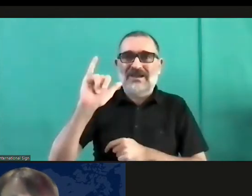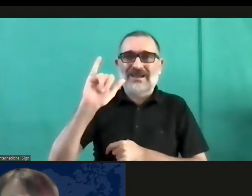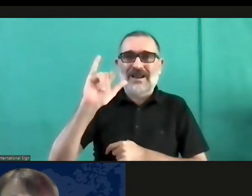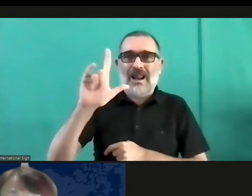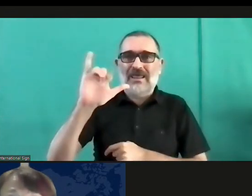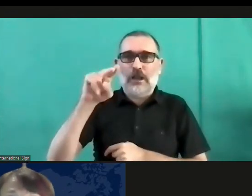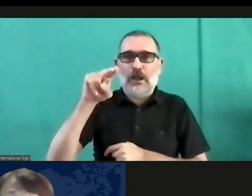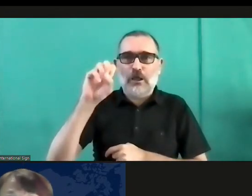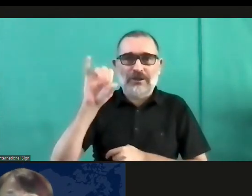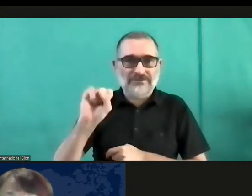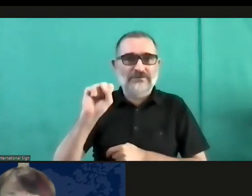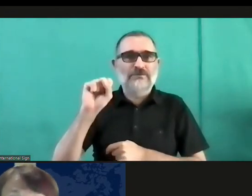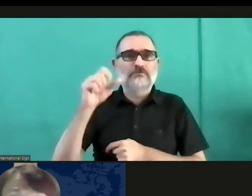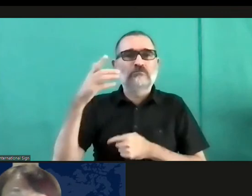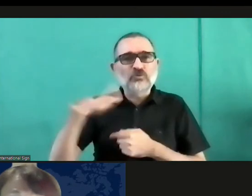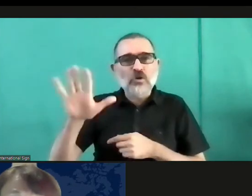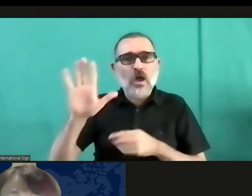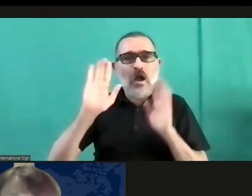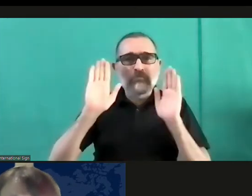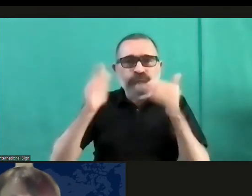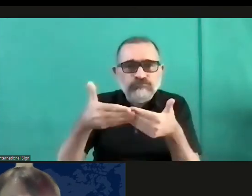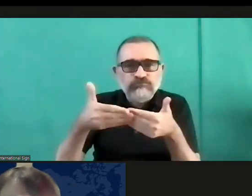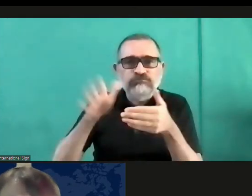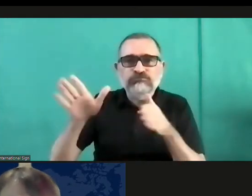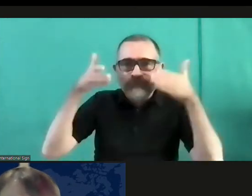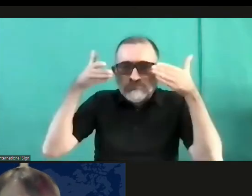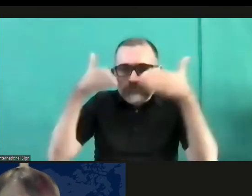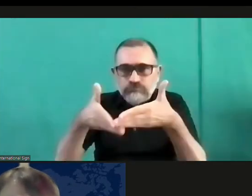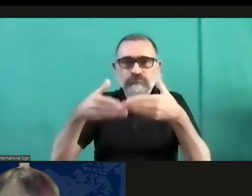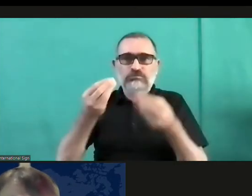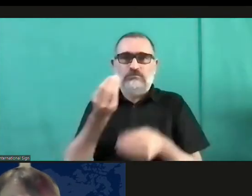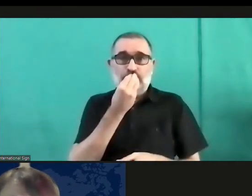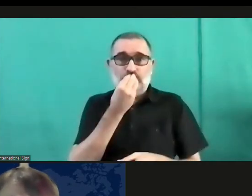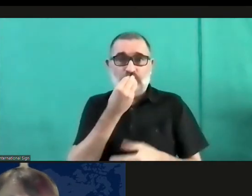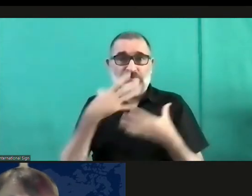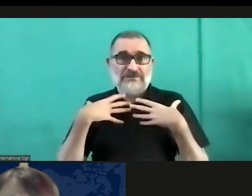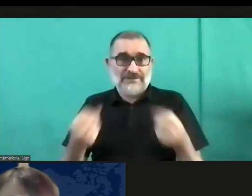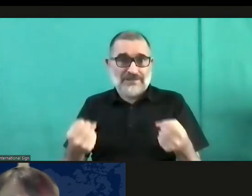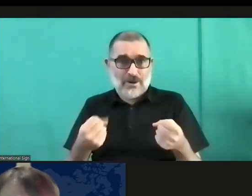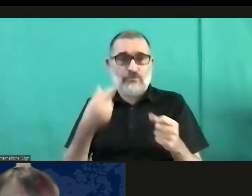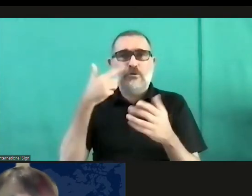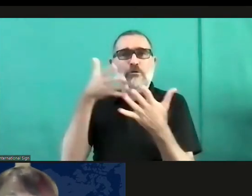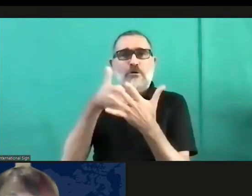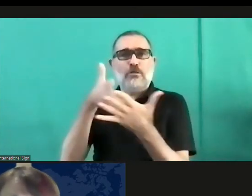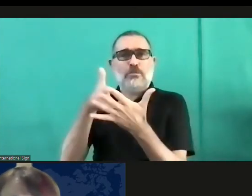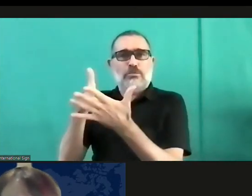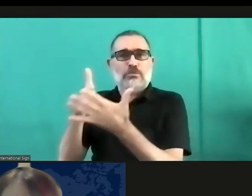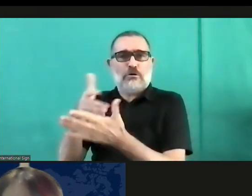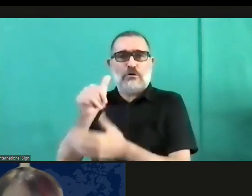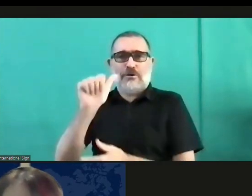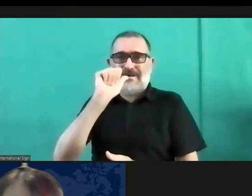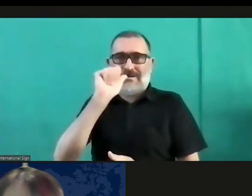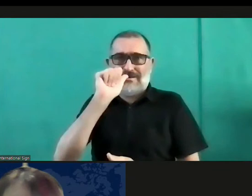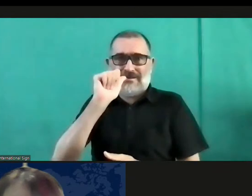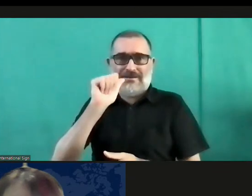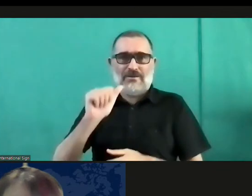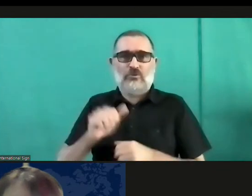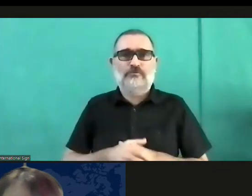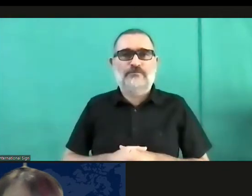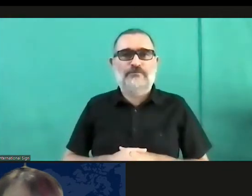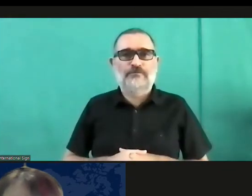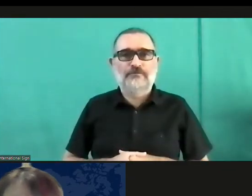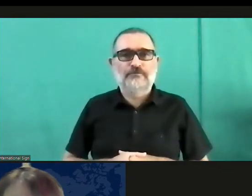tenido la región en estos años de los cuales tú tú has hito han sido parte desde tu perspectiva como ves tú que ese adelante se debe